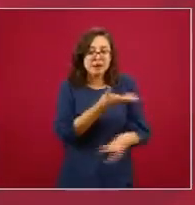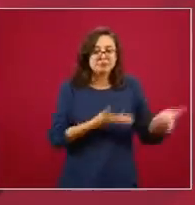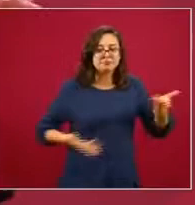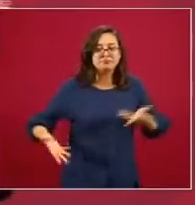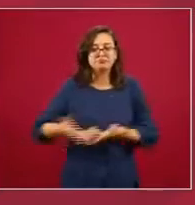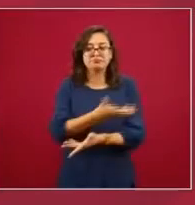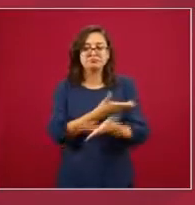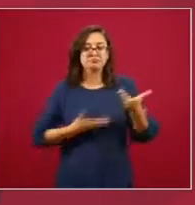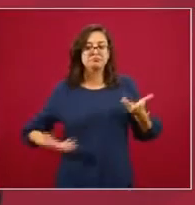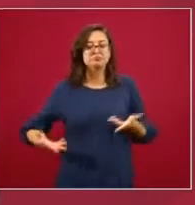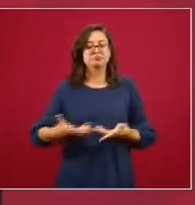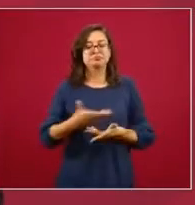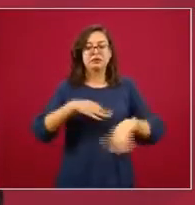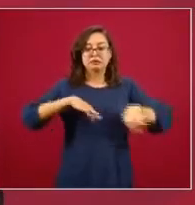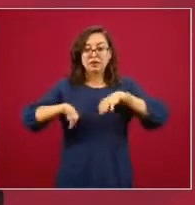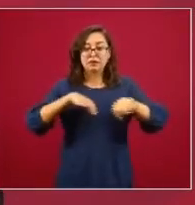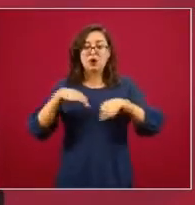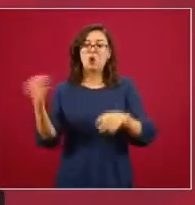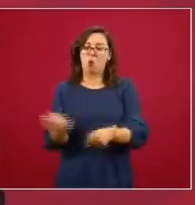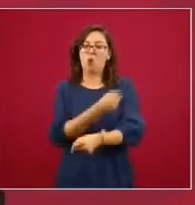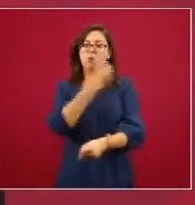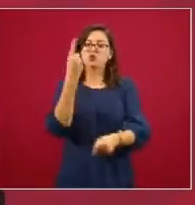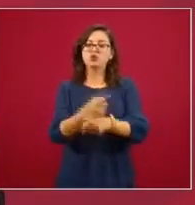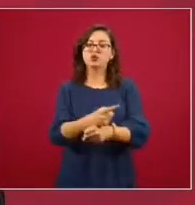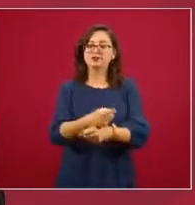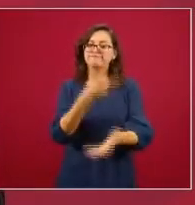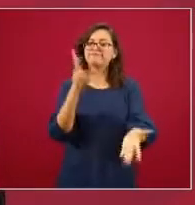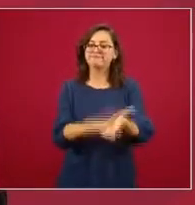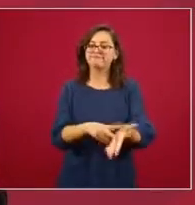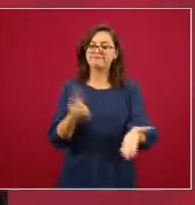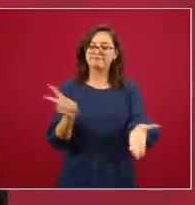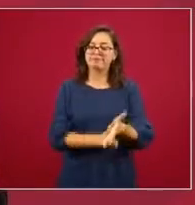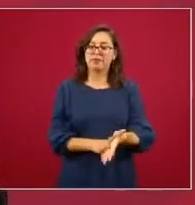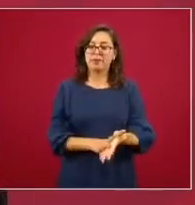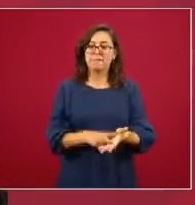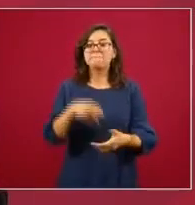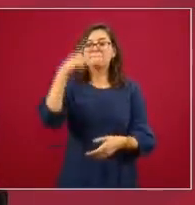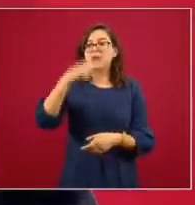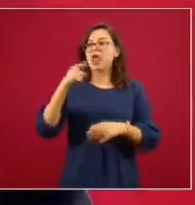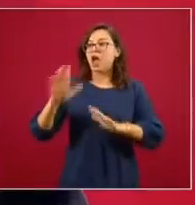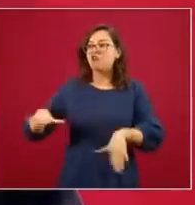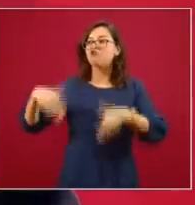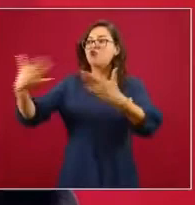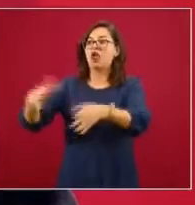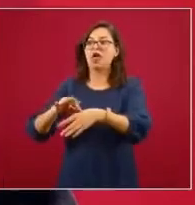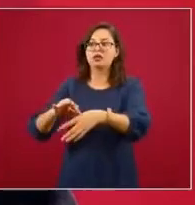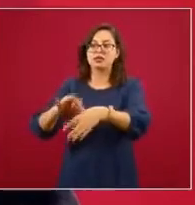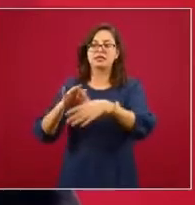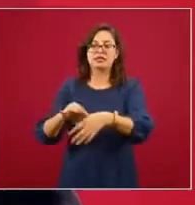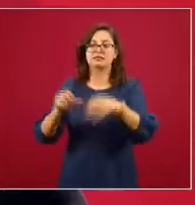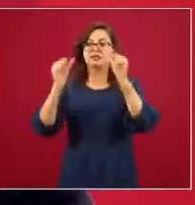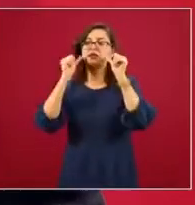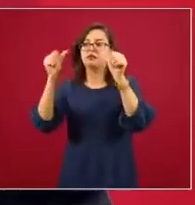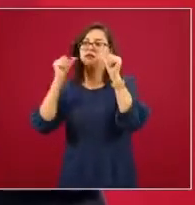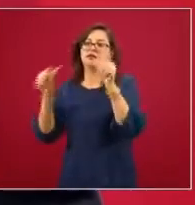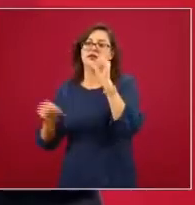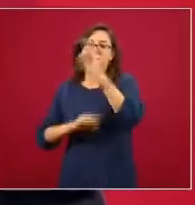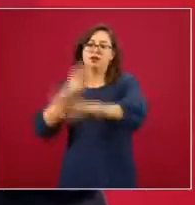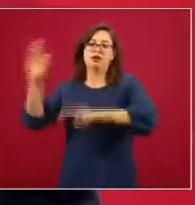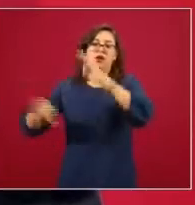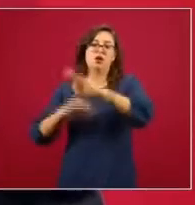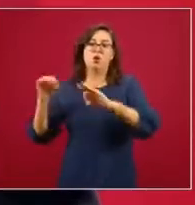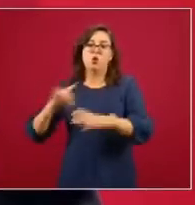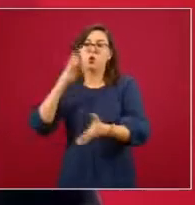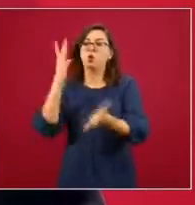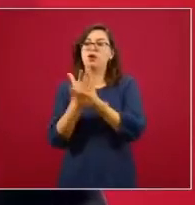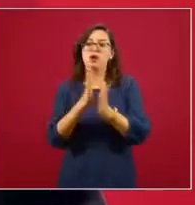colaborativo con otras dependencias es extraordinariamente valiosa si uno quiere hacer realidad las acciones y que no sean simplemente